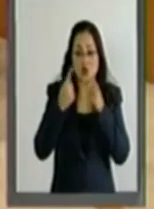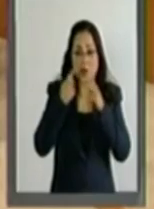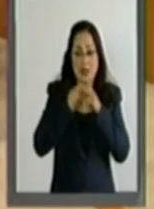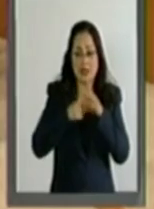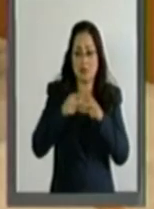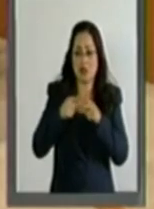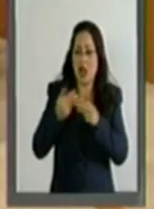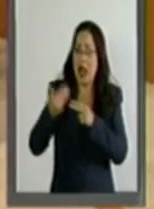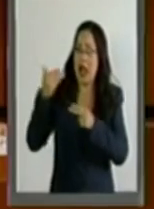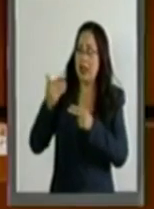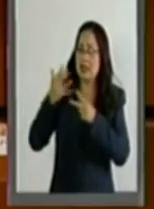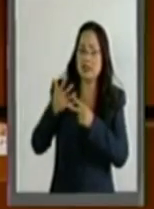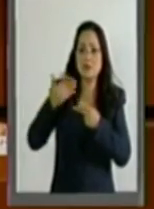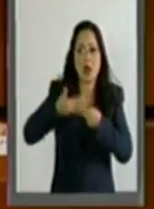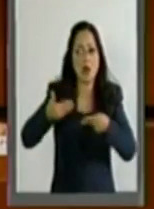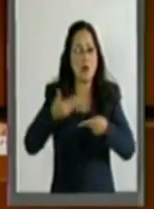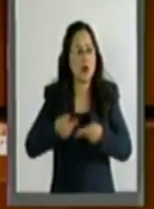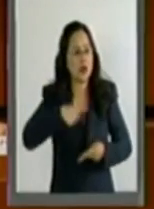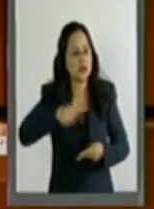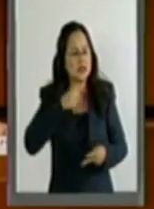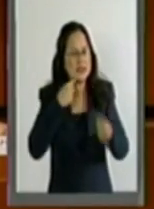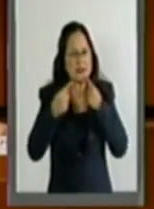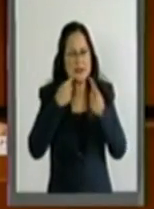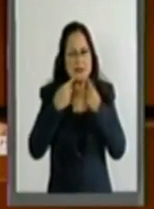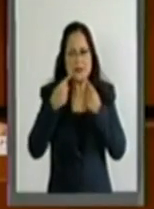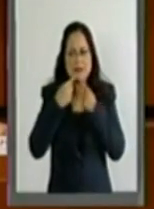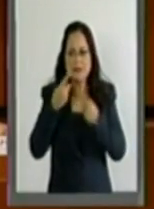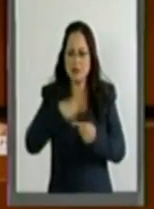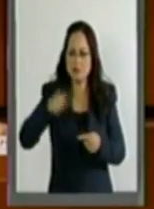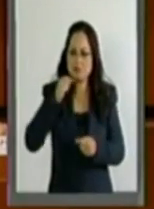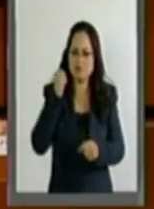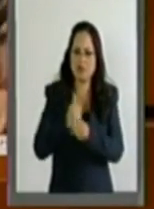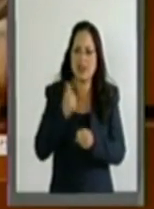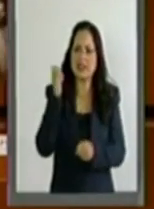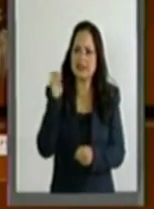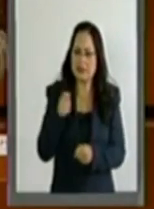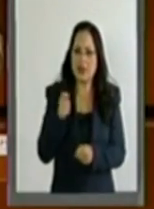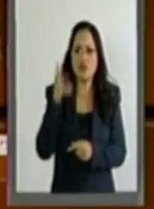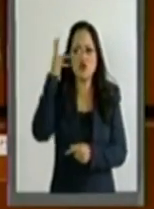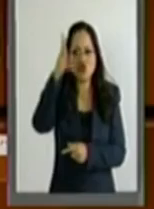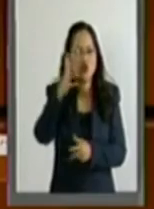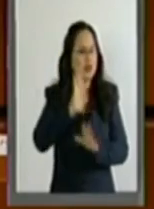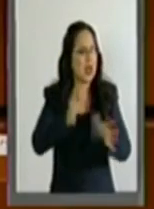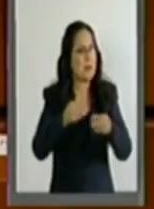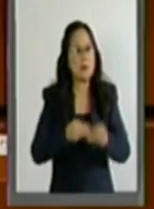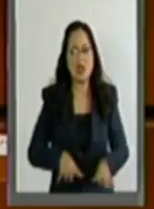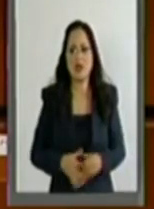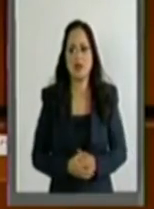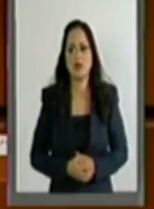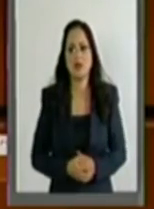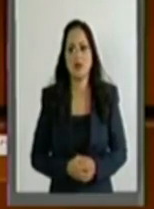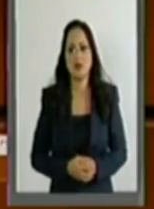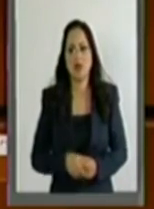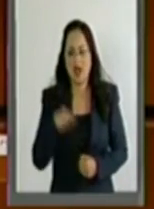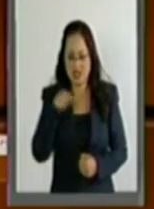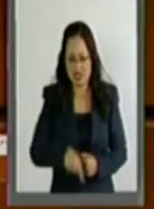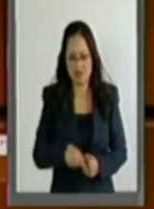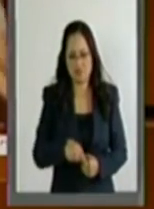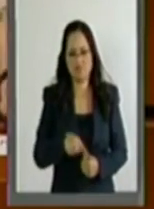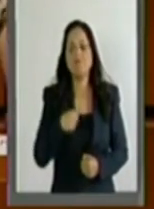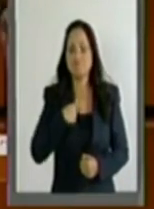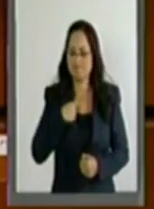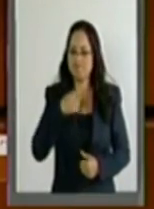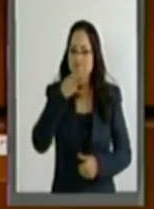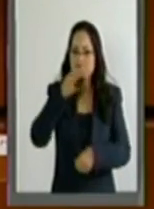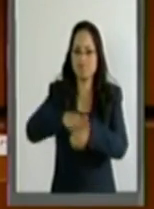presente, descubriremos que hemos perdido el futuro. Y aquí yo quisiera